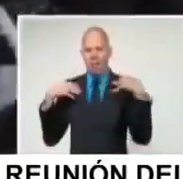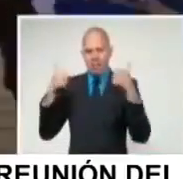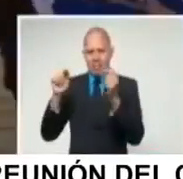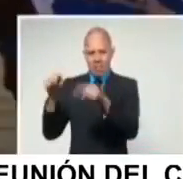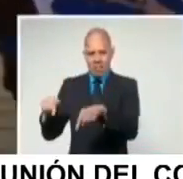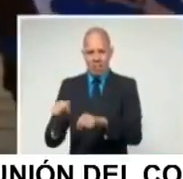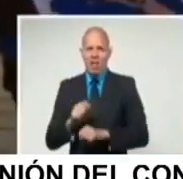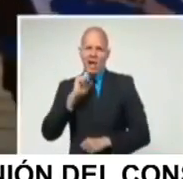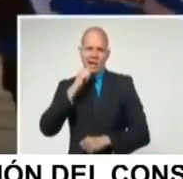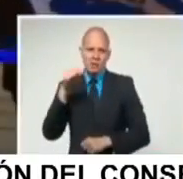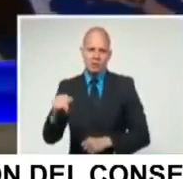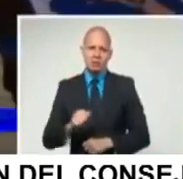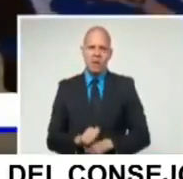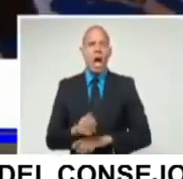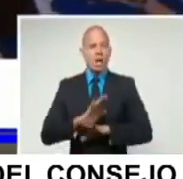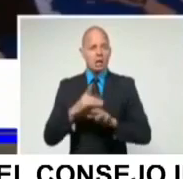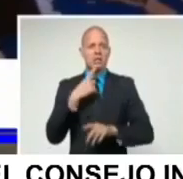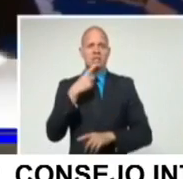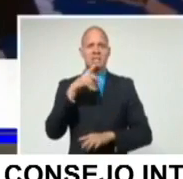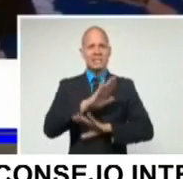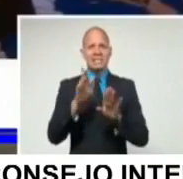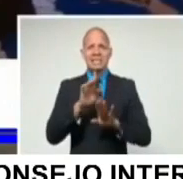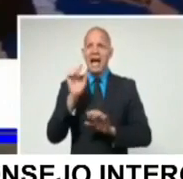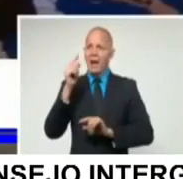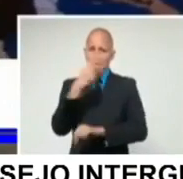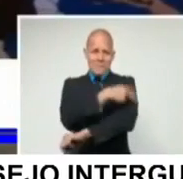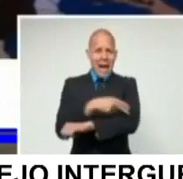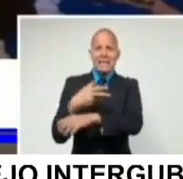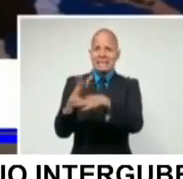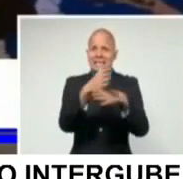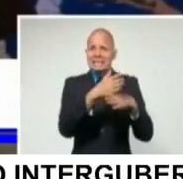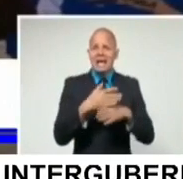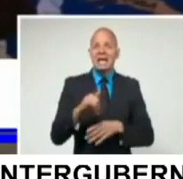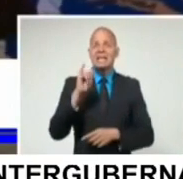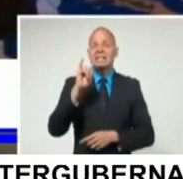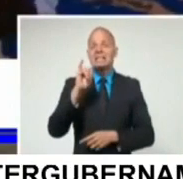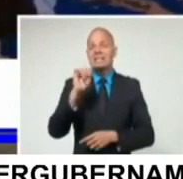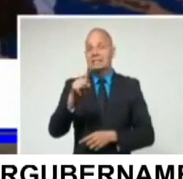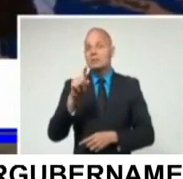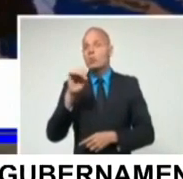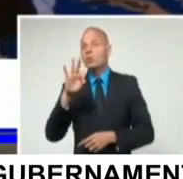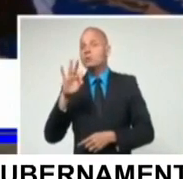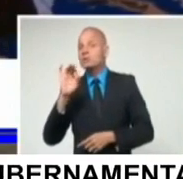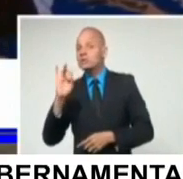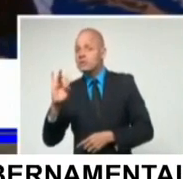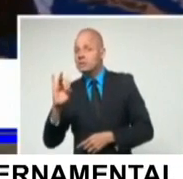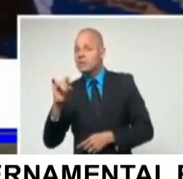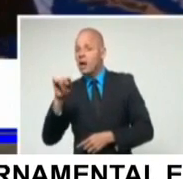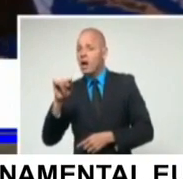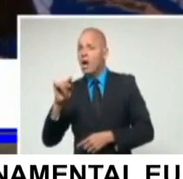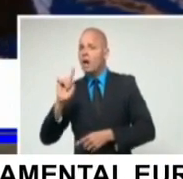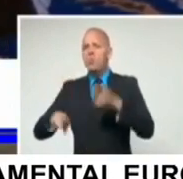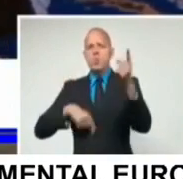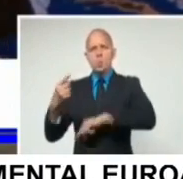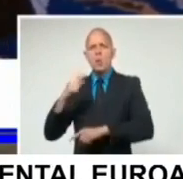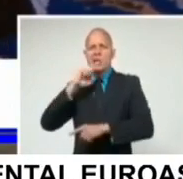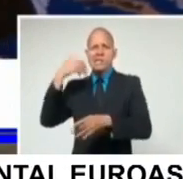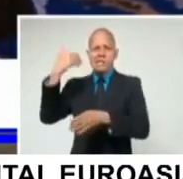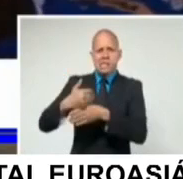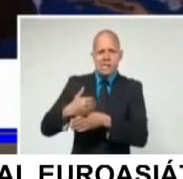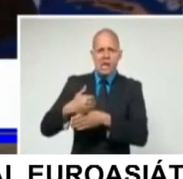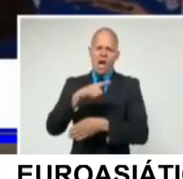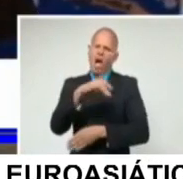El bloqueo ha sido condenado por 187 países en la ONU. Tiene un impacto dañino en la vida diaria de todos los